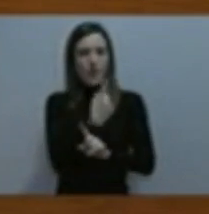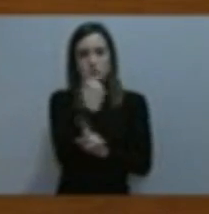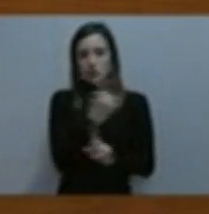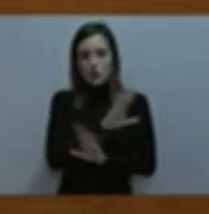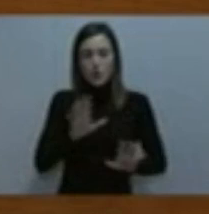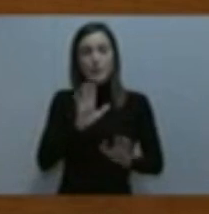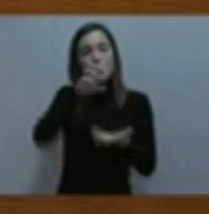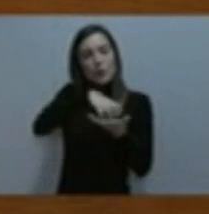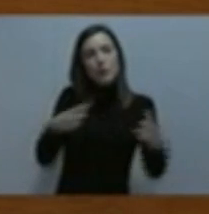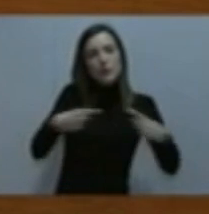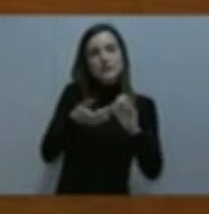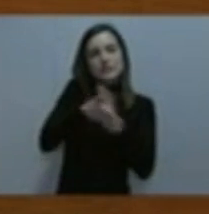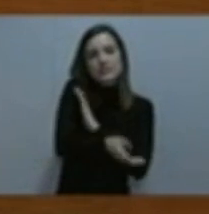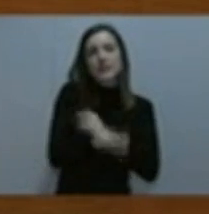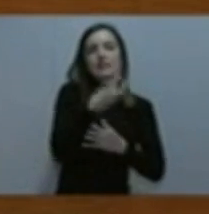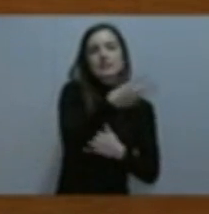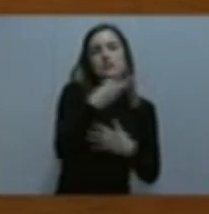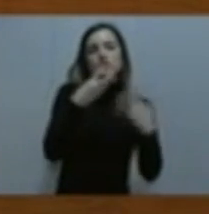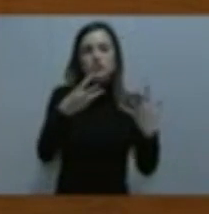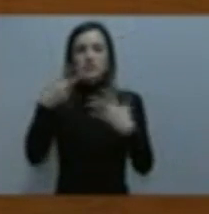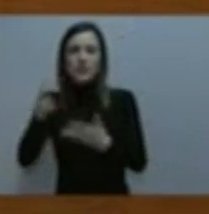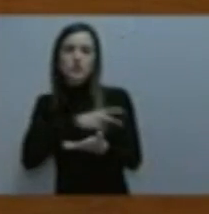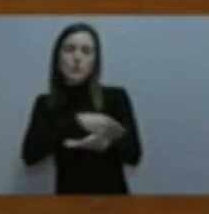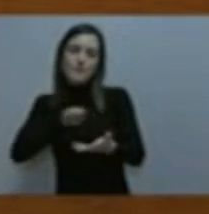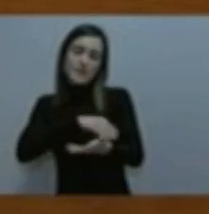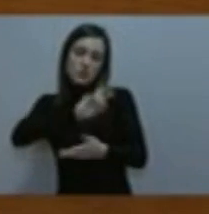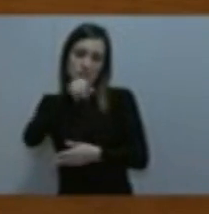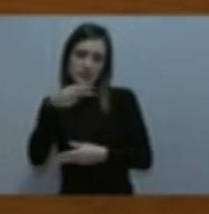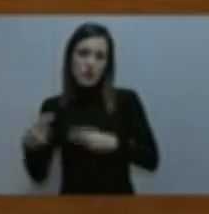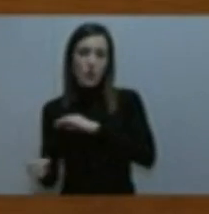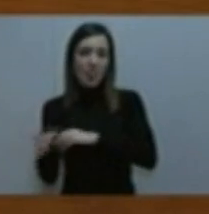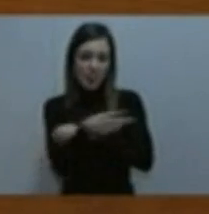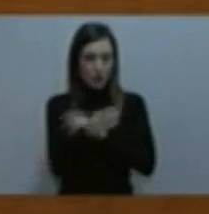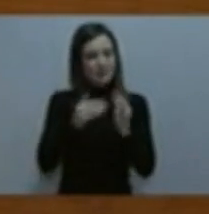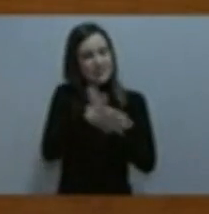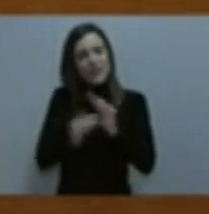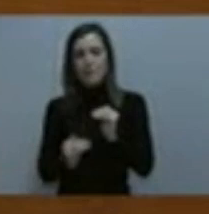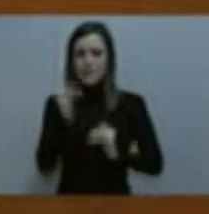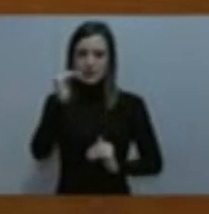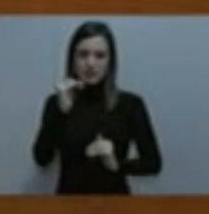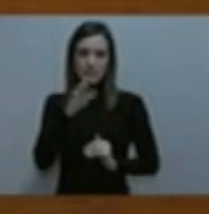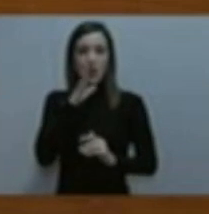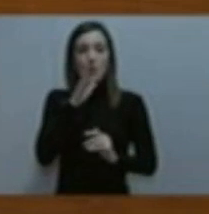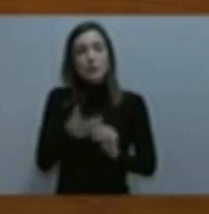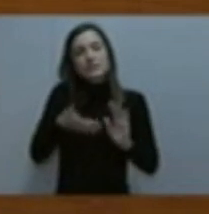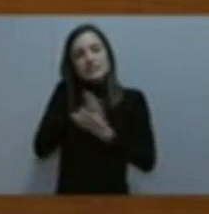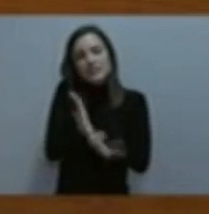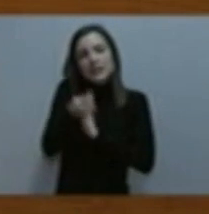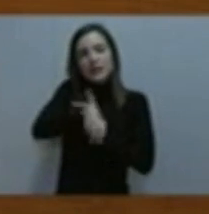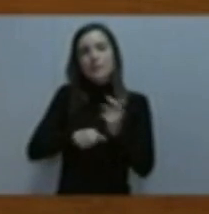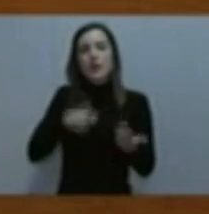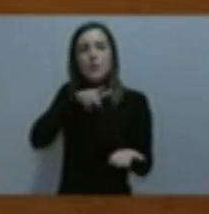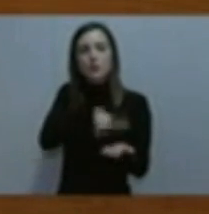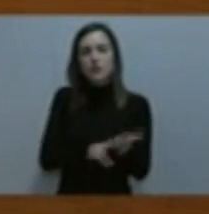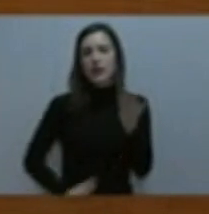es algo más que 382 millones de euros de pufo para los asturianos y asturianas. Es algo más que la hipoteca permanente